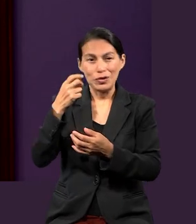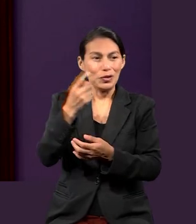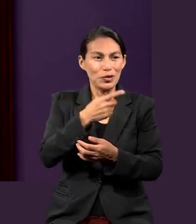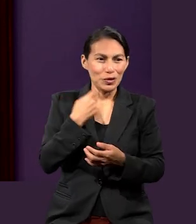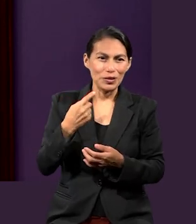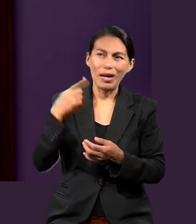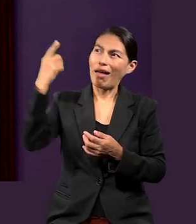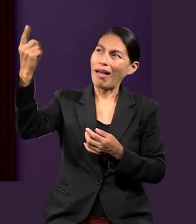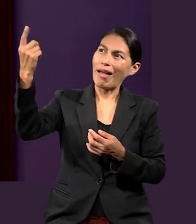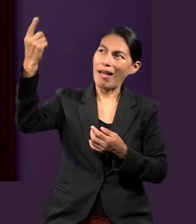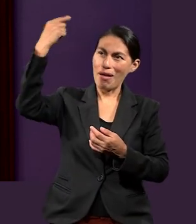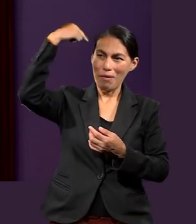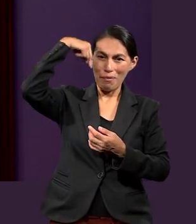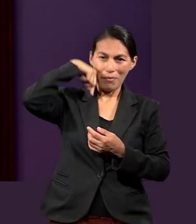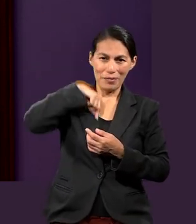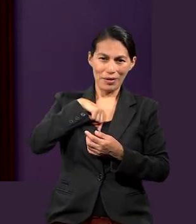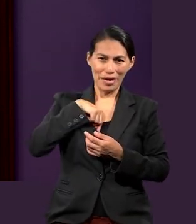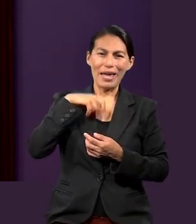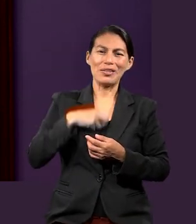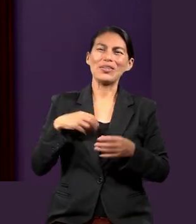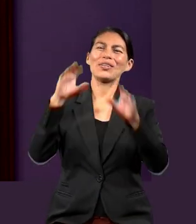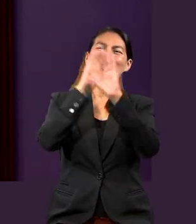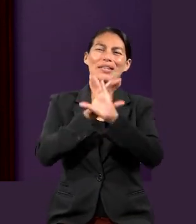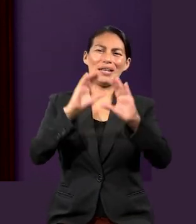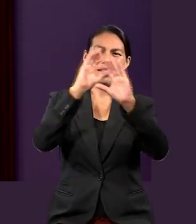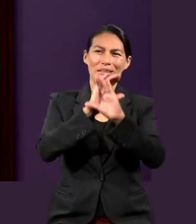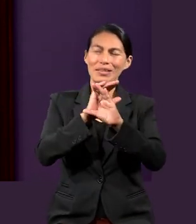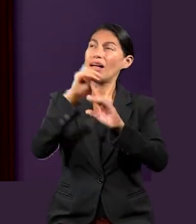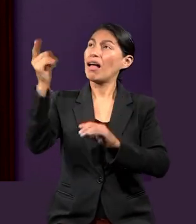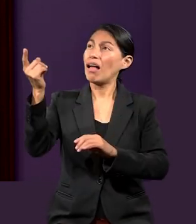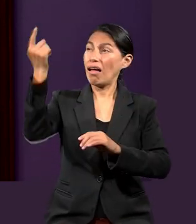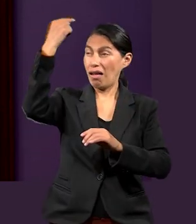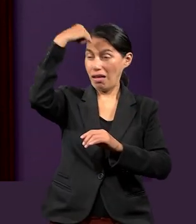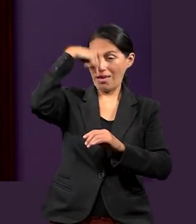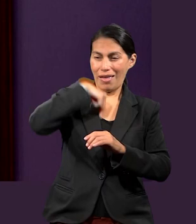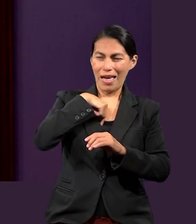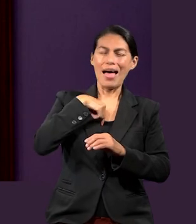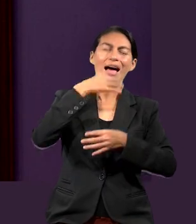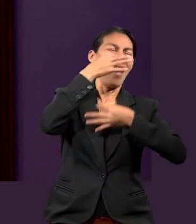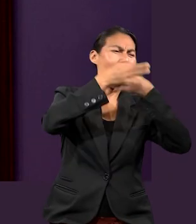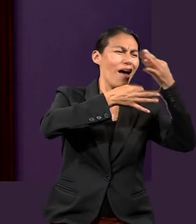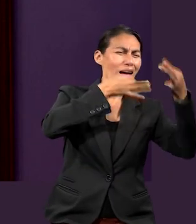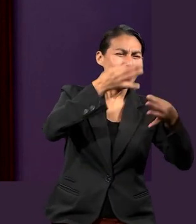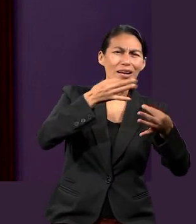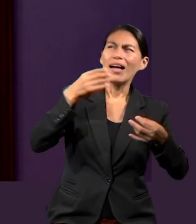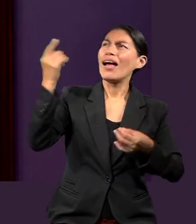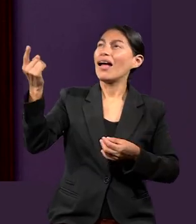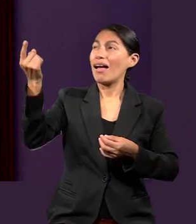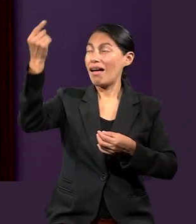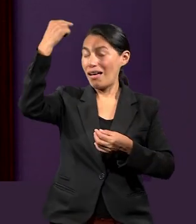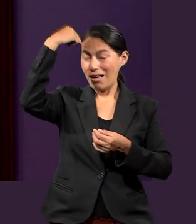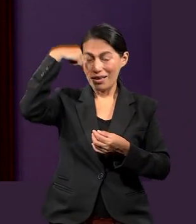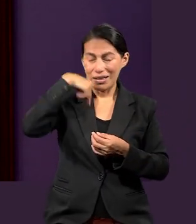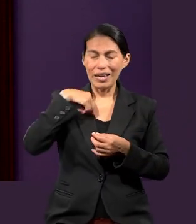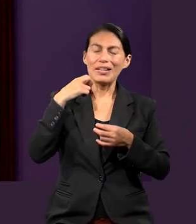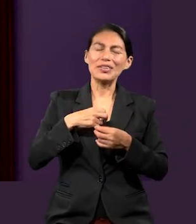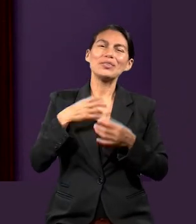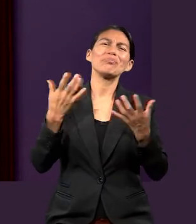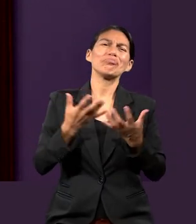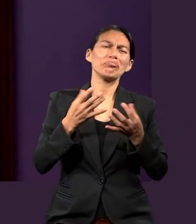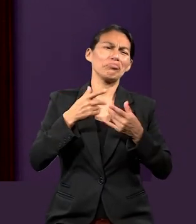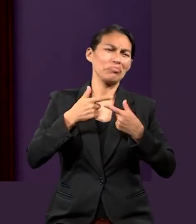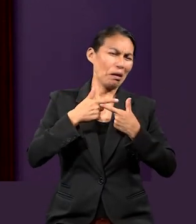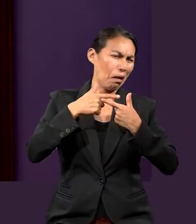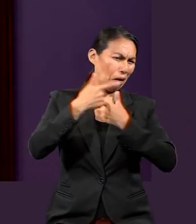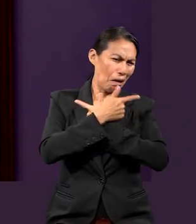Él es el motivo de nosotros cantar, Él es el centro de todo. El Cordero inmolado que murió por nosotros, Él es el